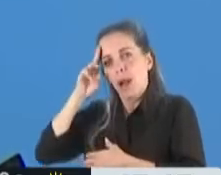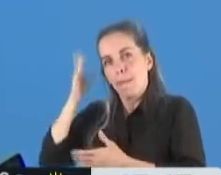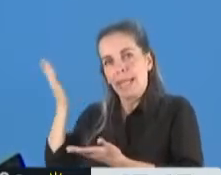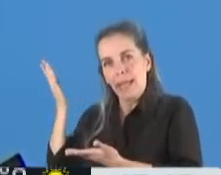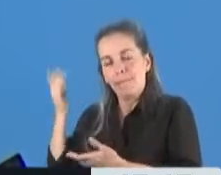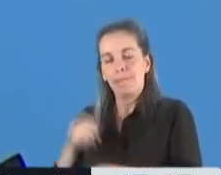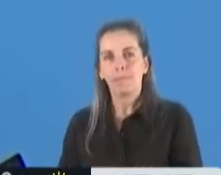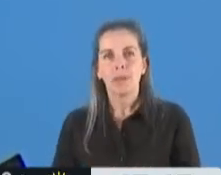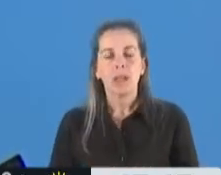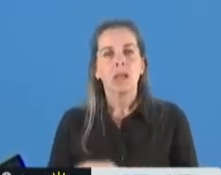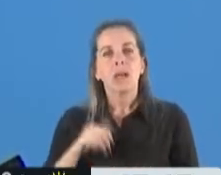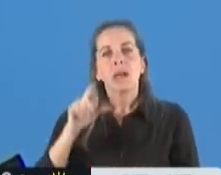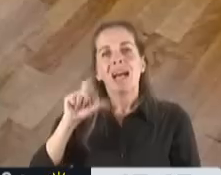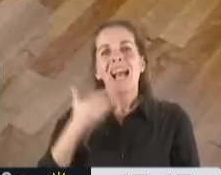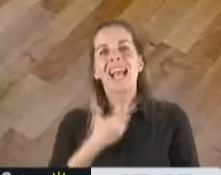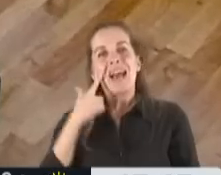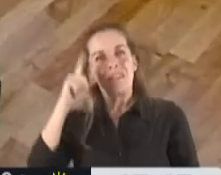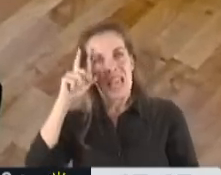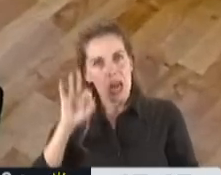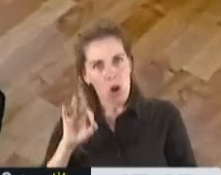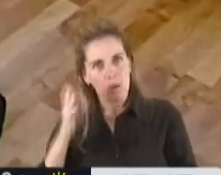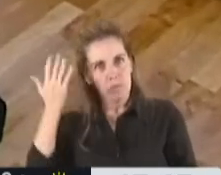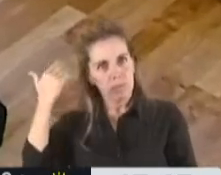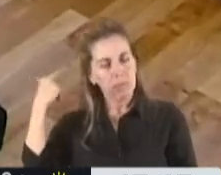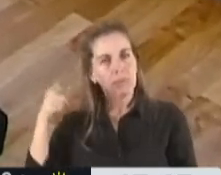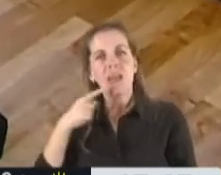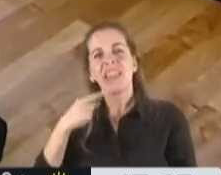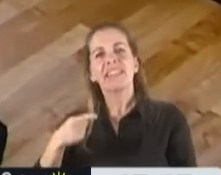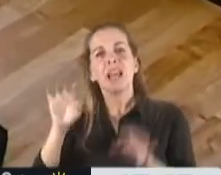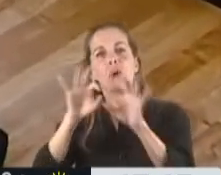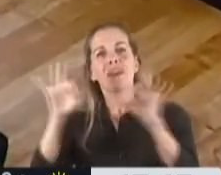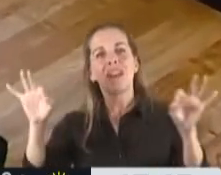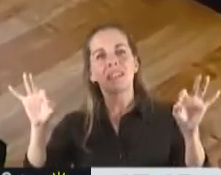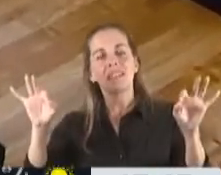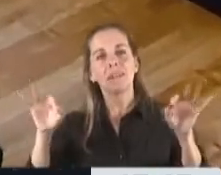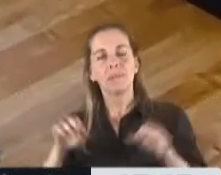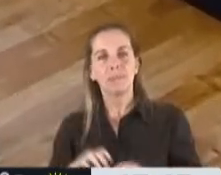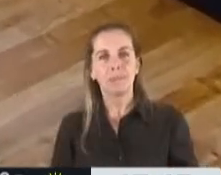Y Antonio siempre decía una frase